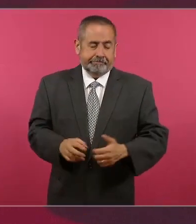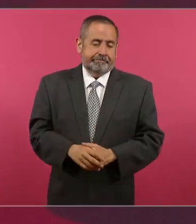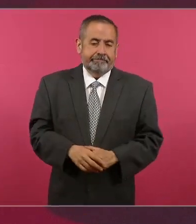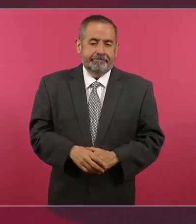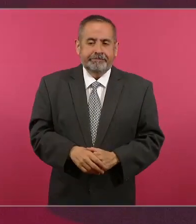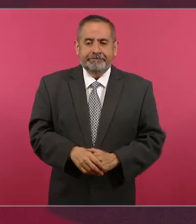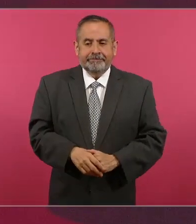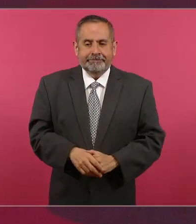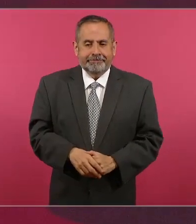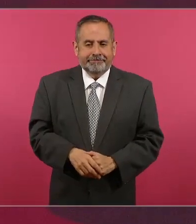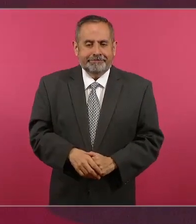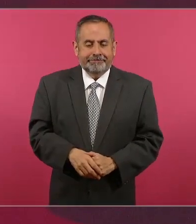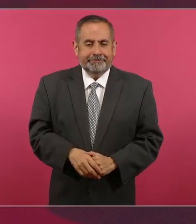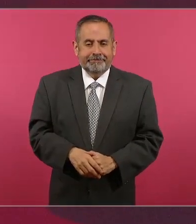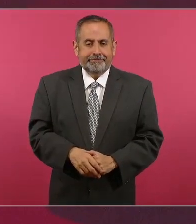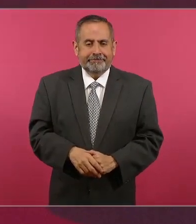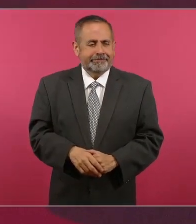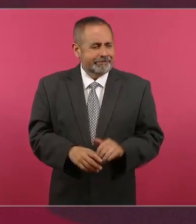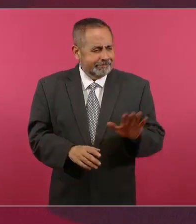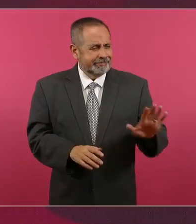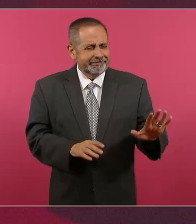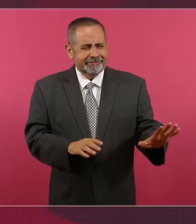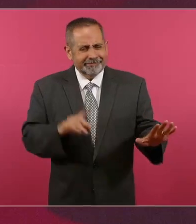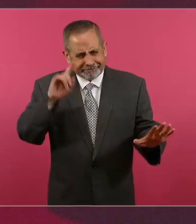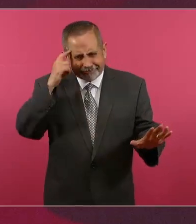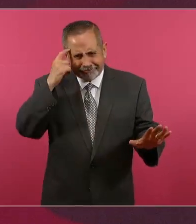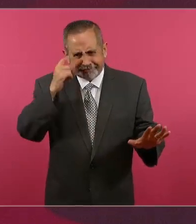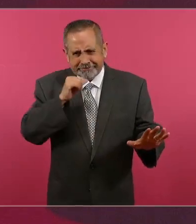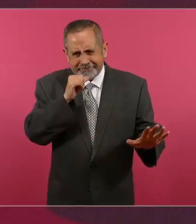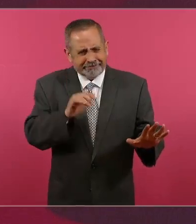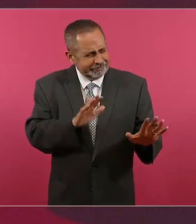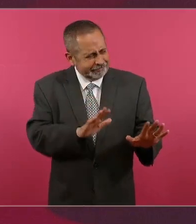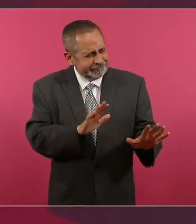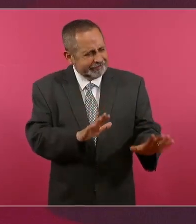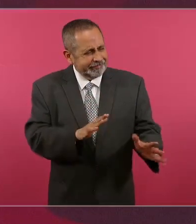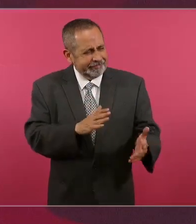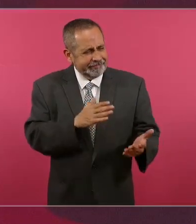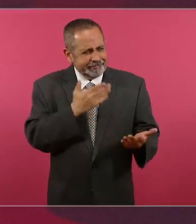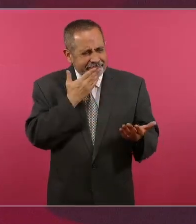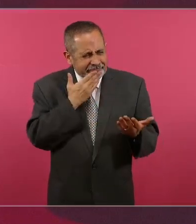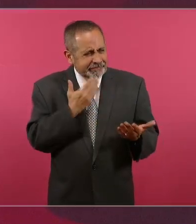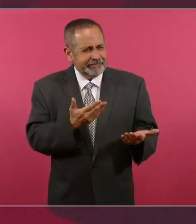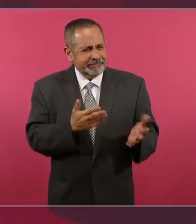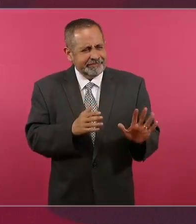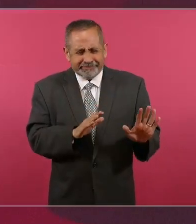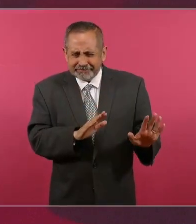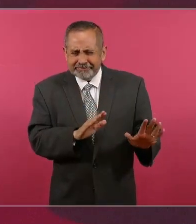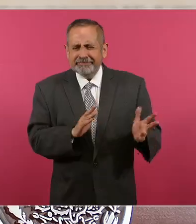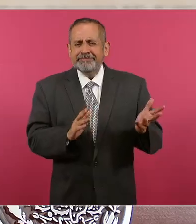Y que no se enojen, porque no estoy